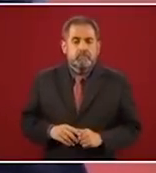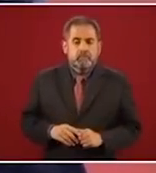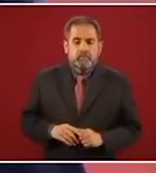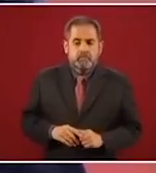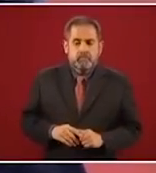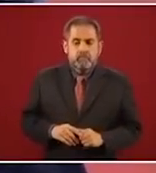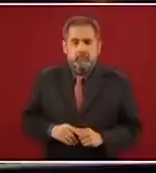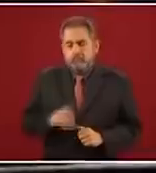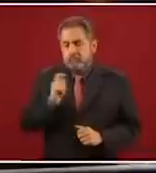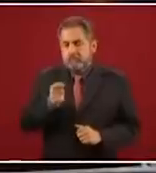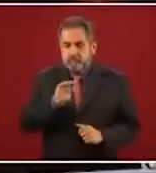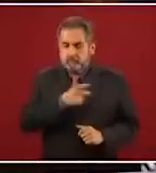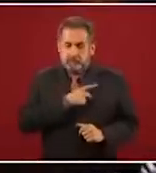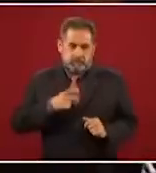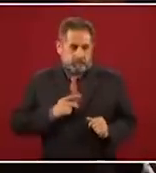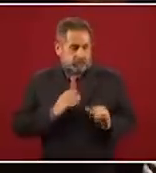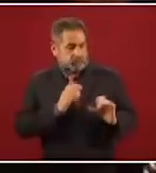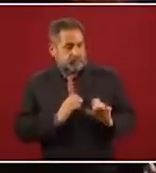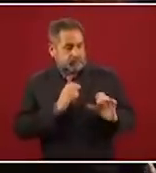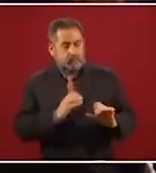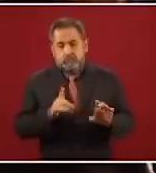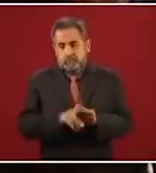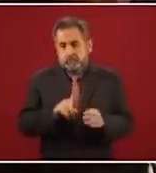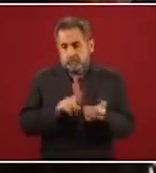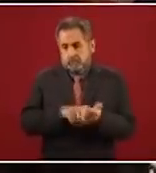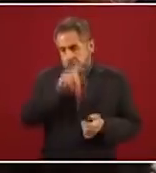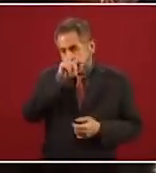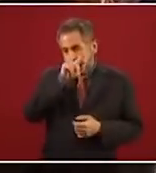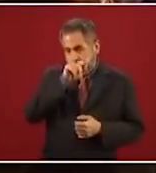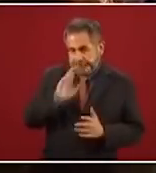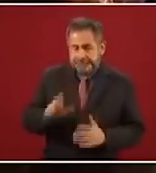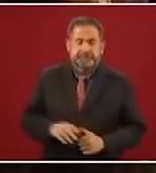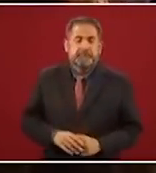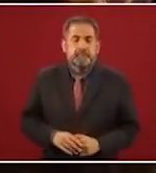es importante cuidar lo del pollo.